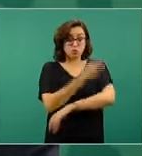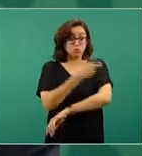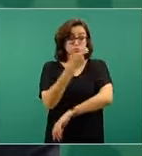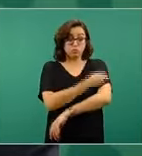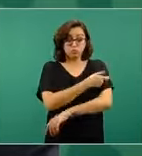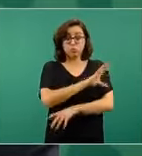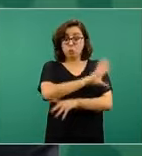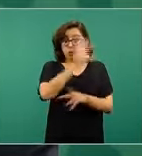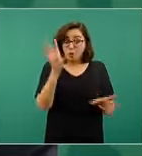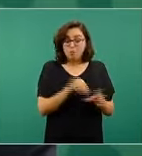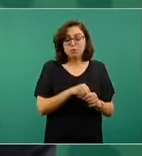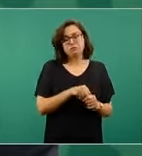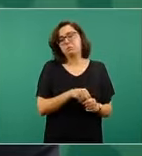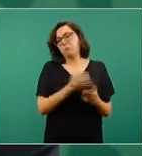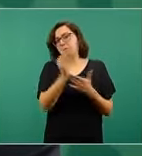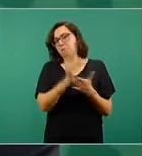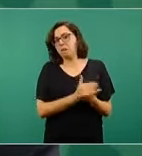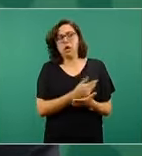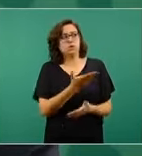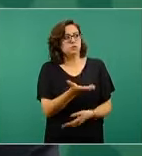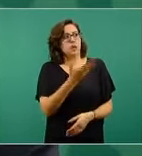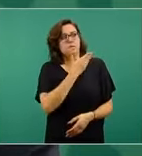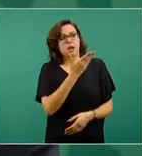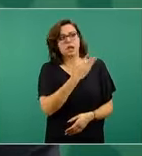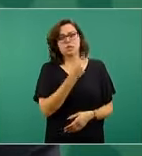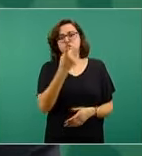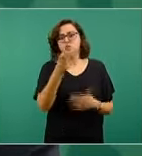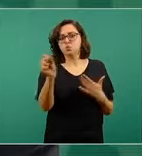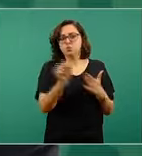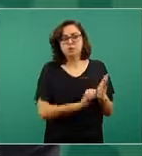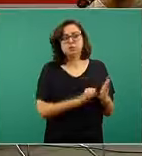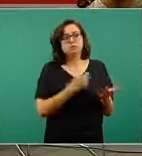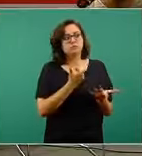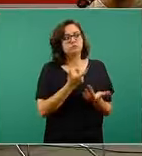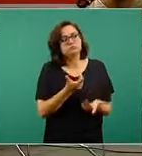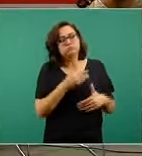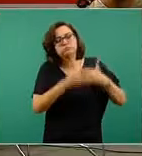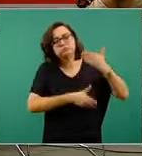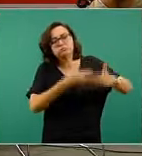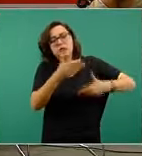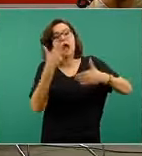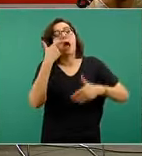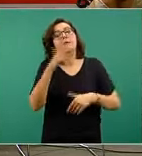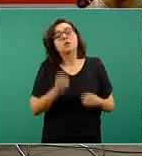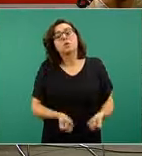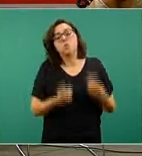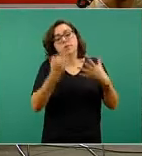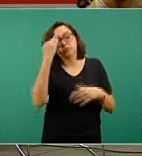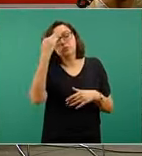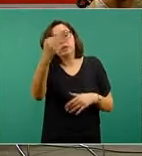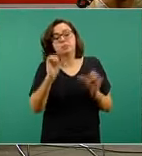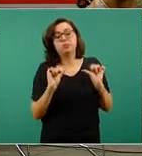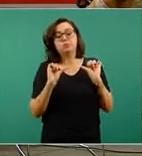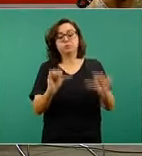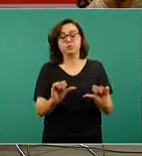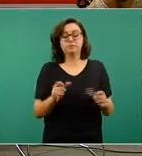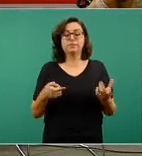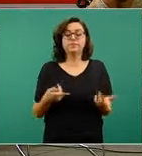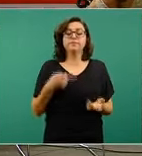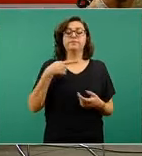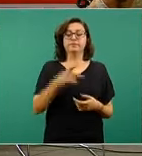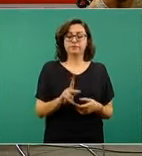donde, por ejemplo, se espera que no padezcan la enfermedad, se espera que hayan logrado ya esta inmunidad, pero el poder